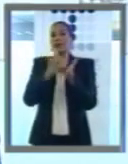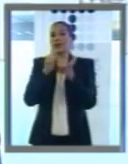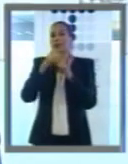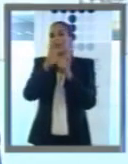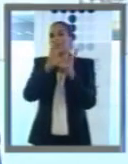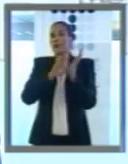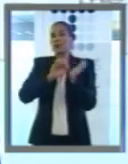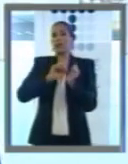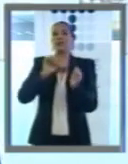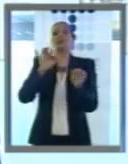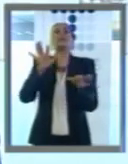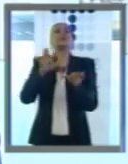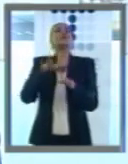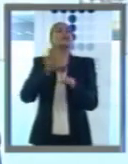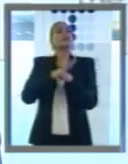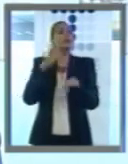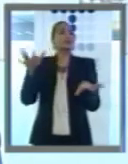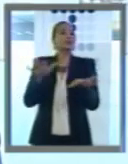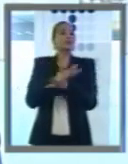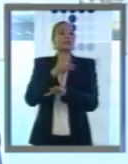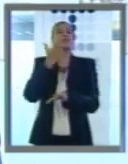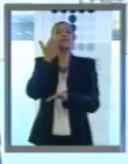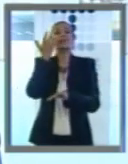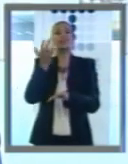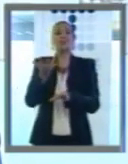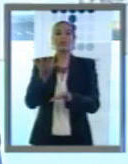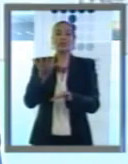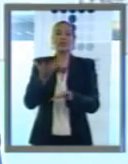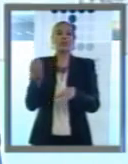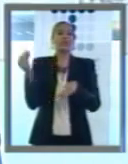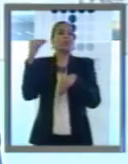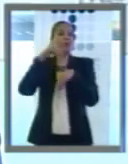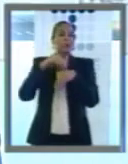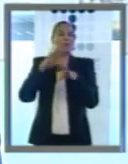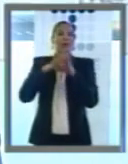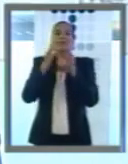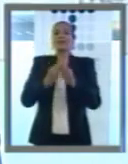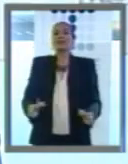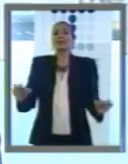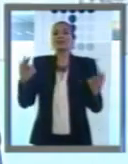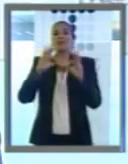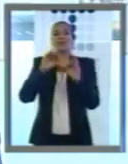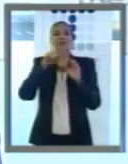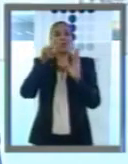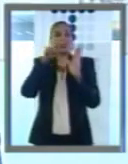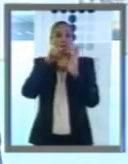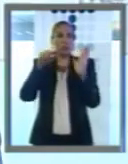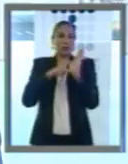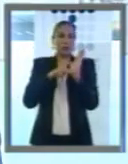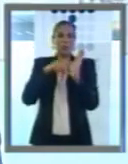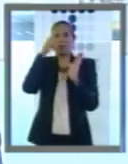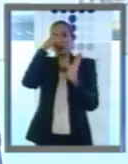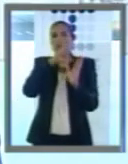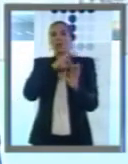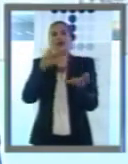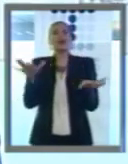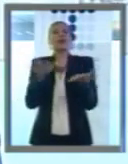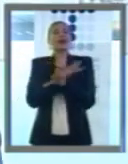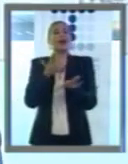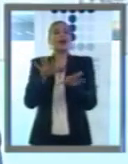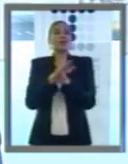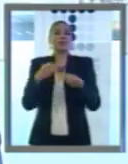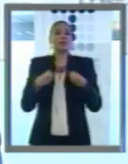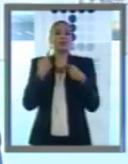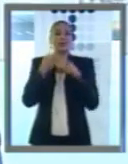constitucionales, bueno, esto cambia y se pretende sentar cimientos desde el punto de vista normativo para hacer un cambio de viraje en